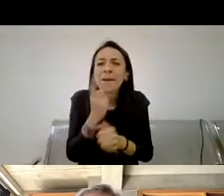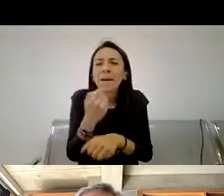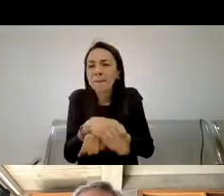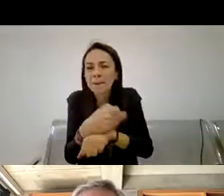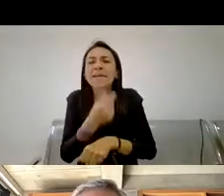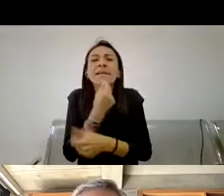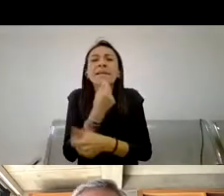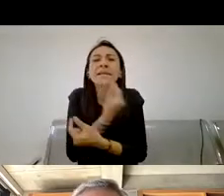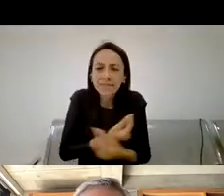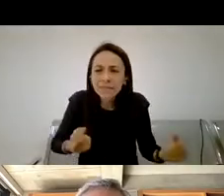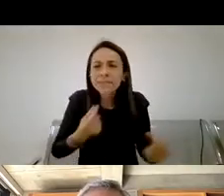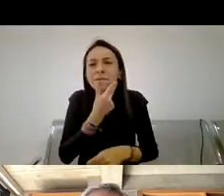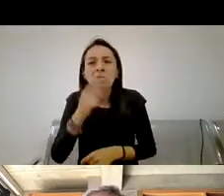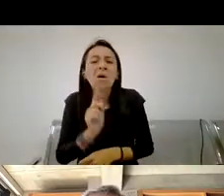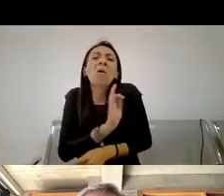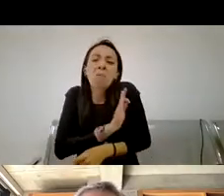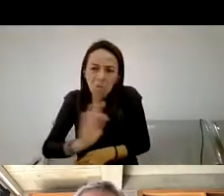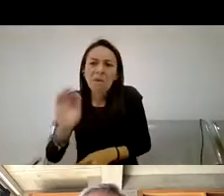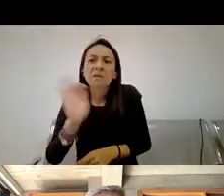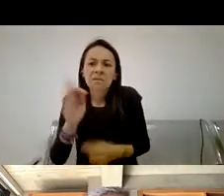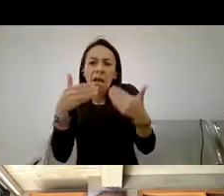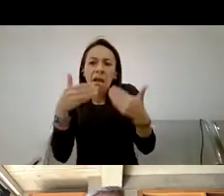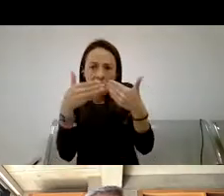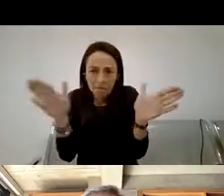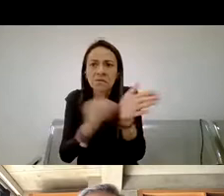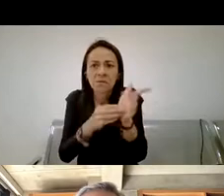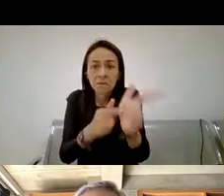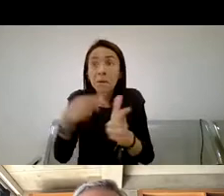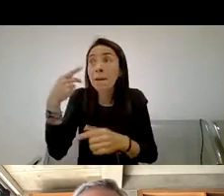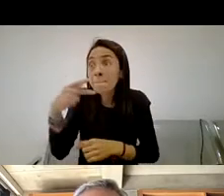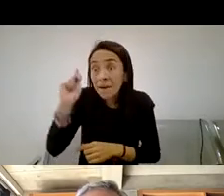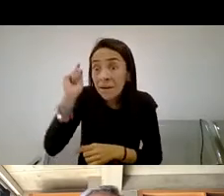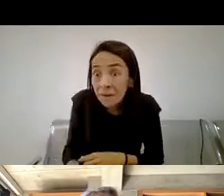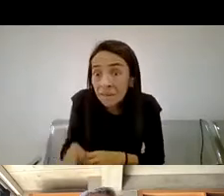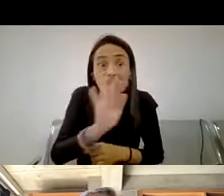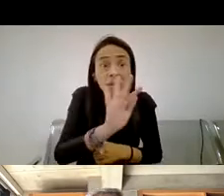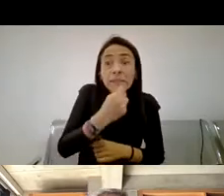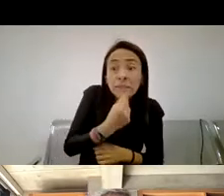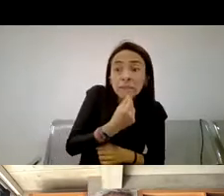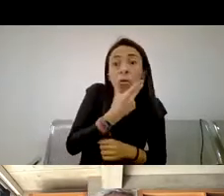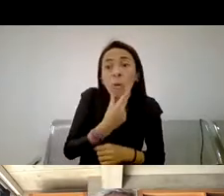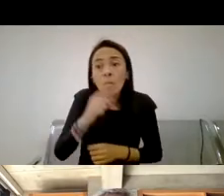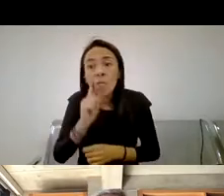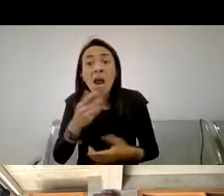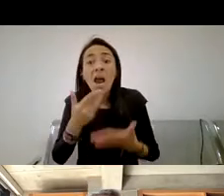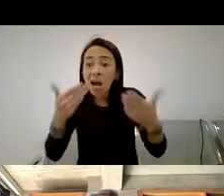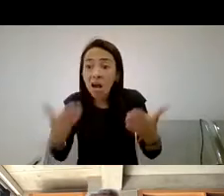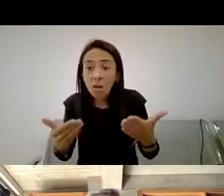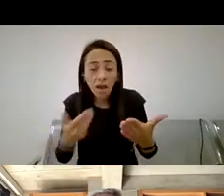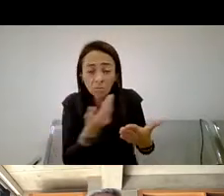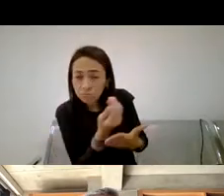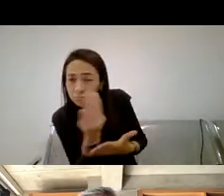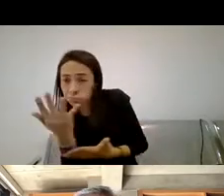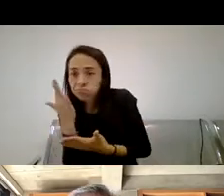a atender a 50 niños y niñas. 10 van a quedar fuera de la atención, y ahora multipliquemos esos por